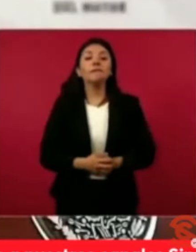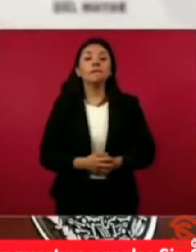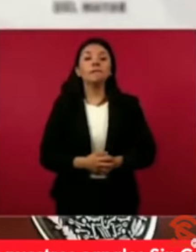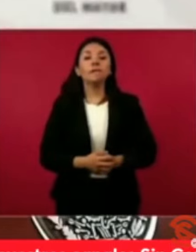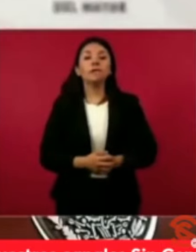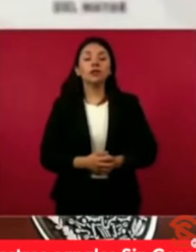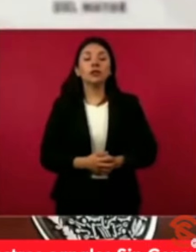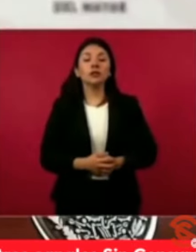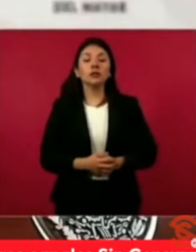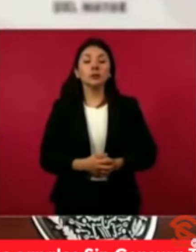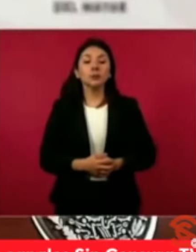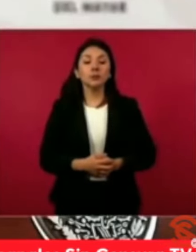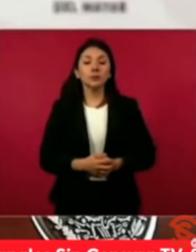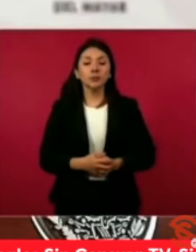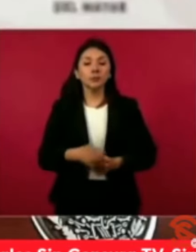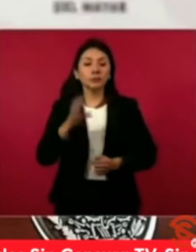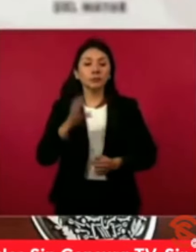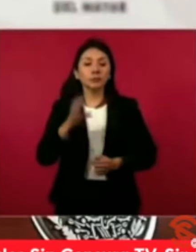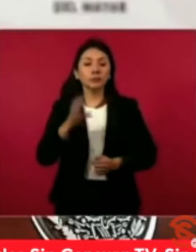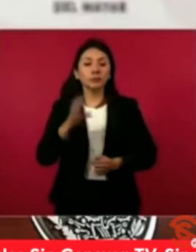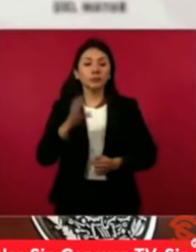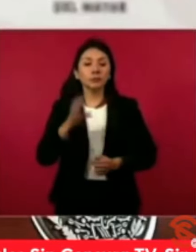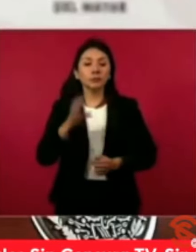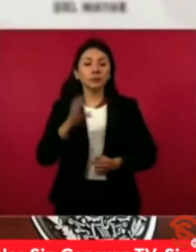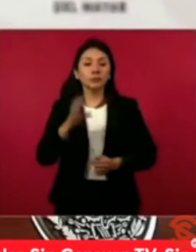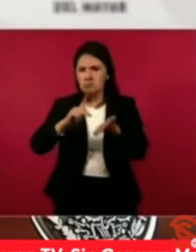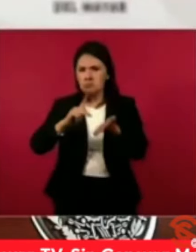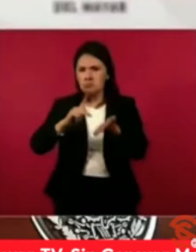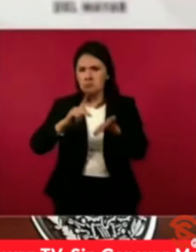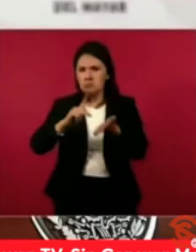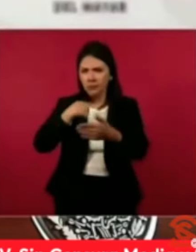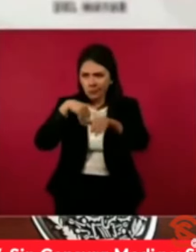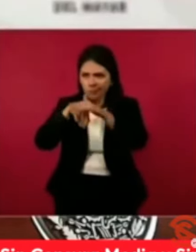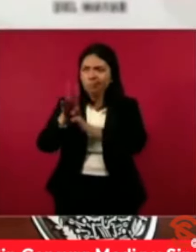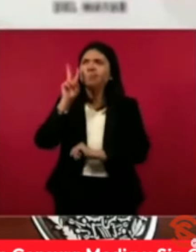y varias veces.